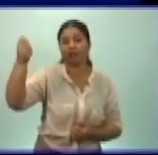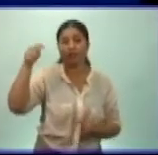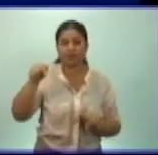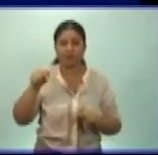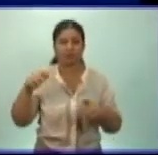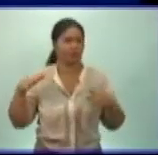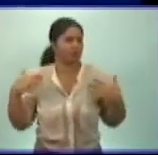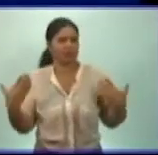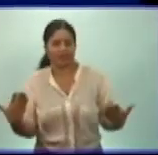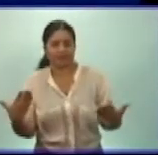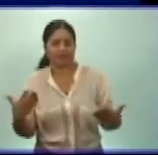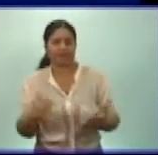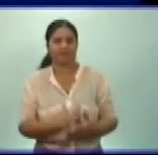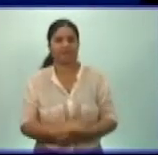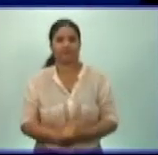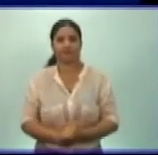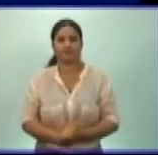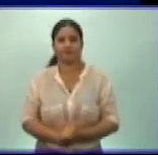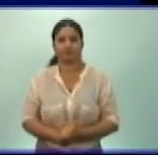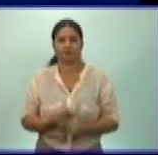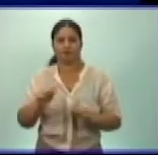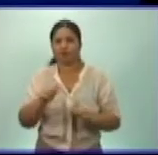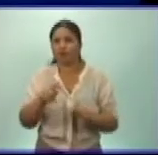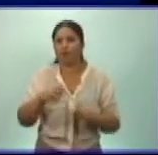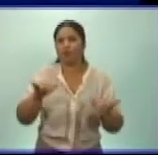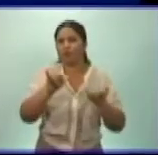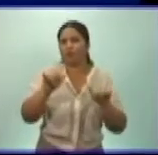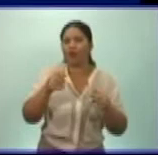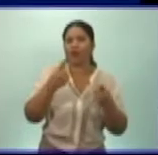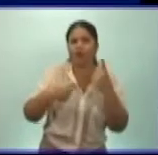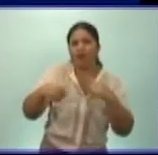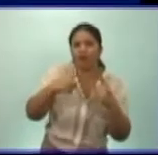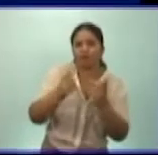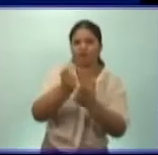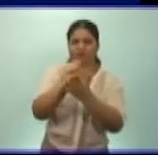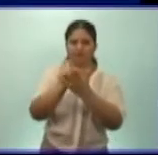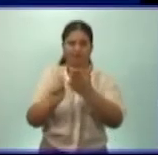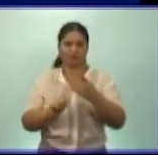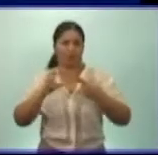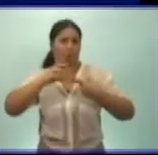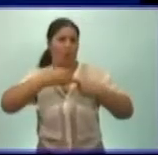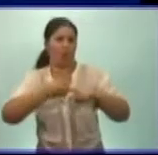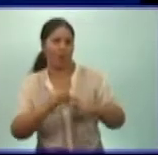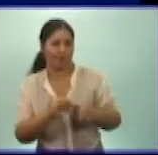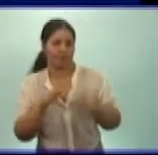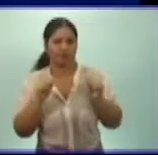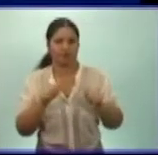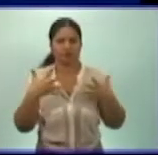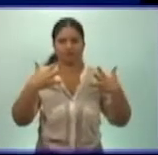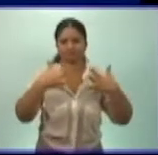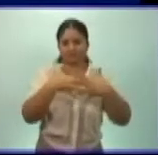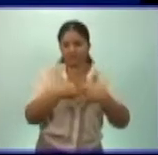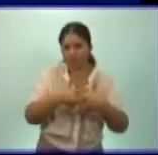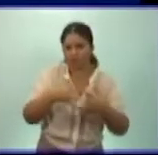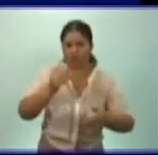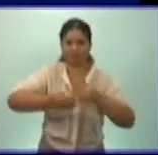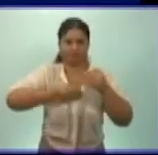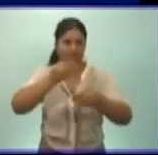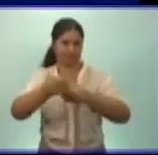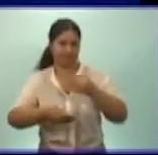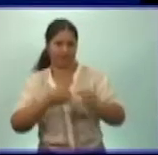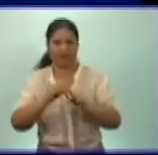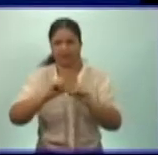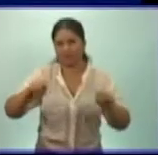el punto de vista humorístico distintos aspectos de la vida cotidiana del ser humano, provocando en